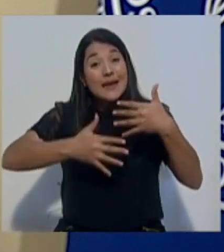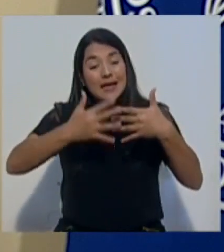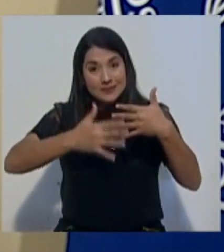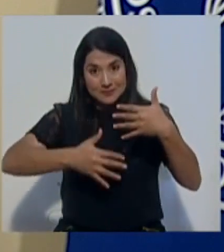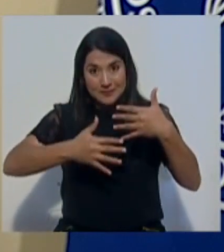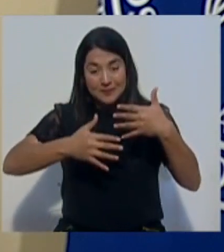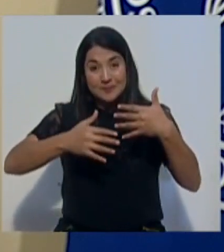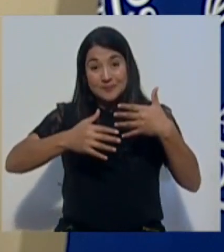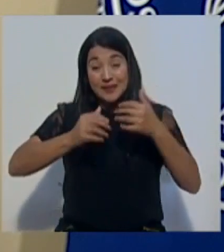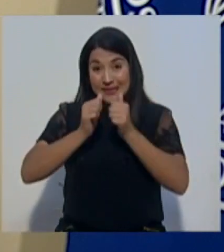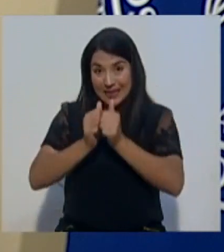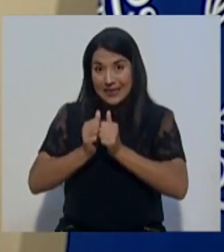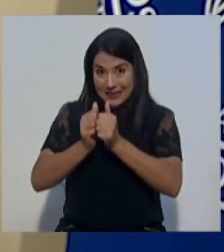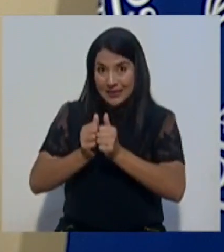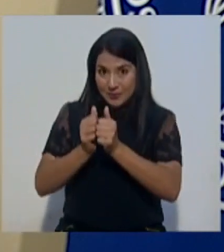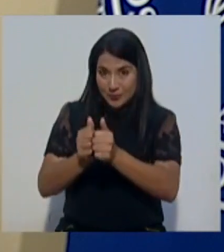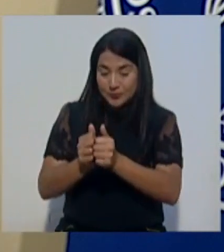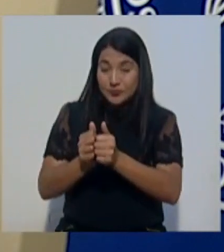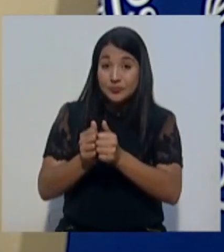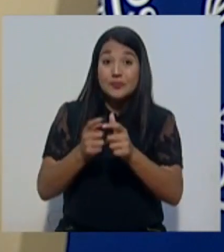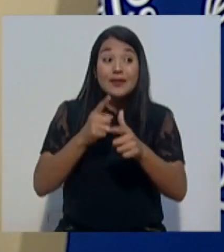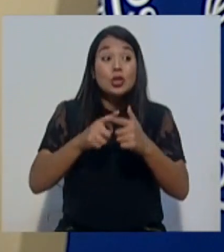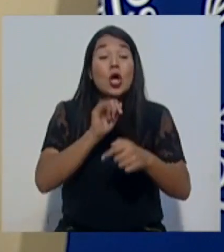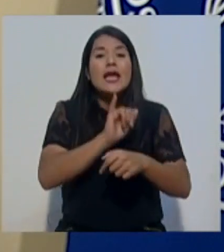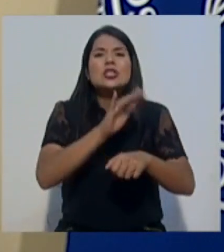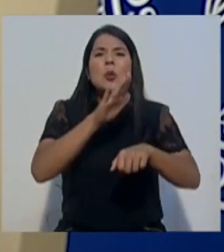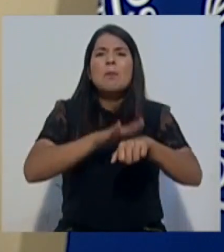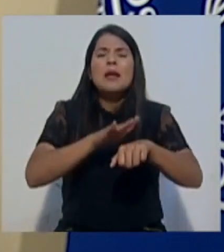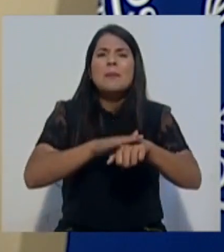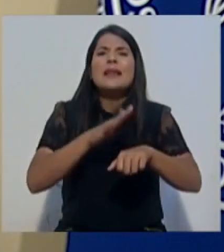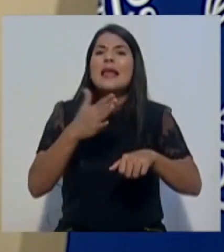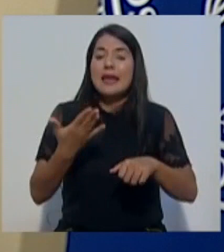multiplicándose. Esa aplicación lo que permite